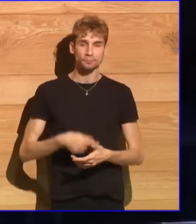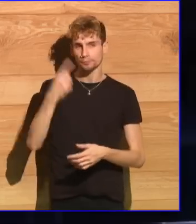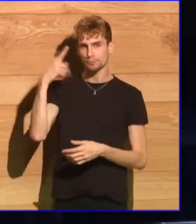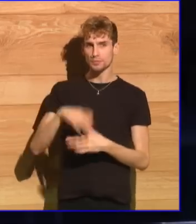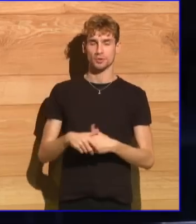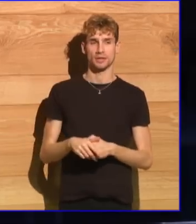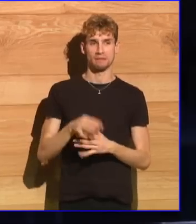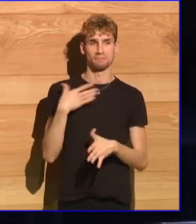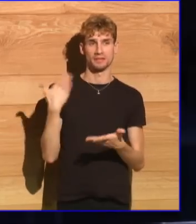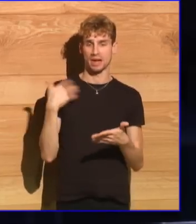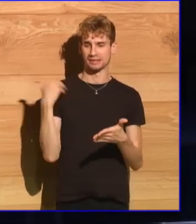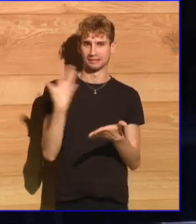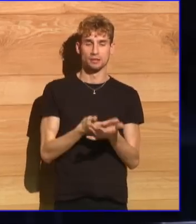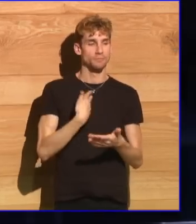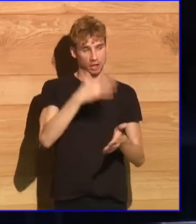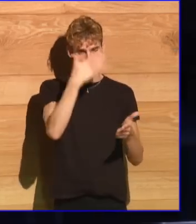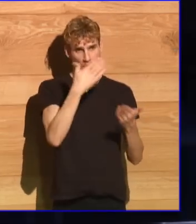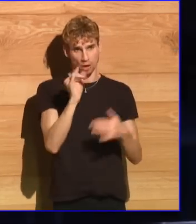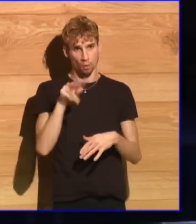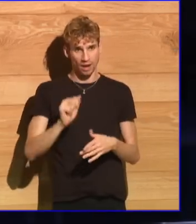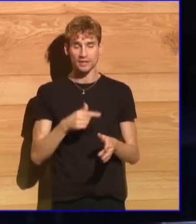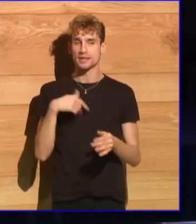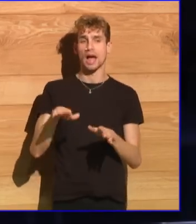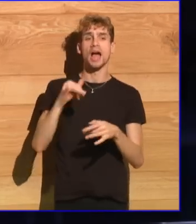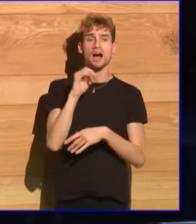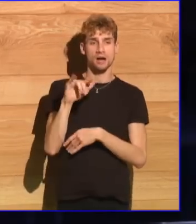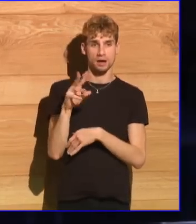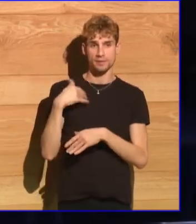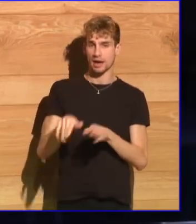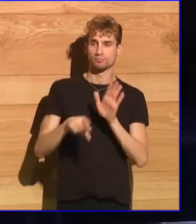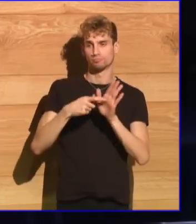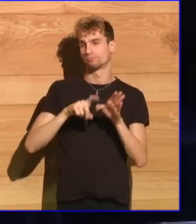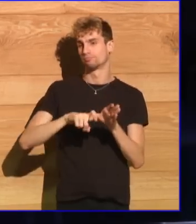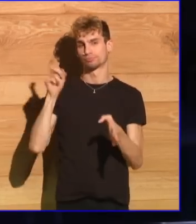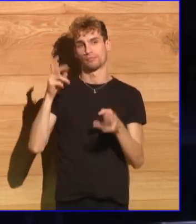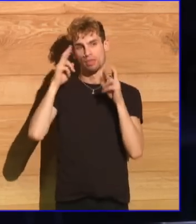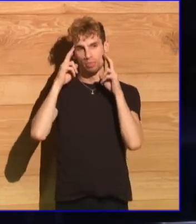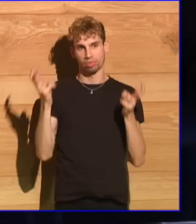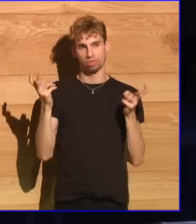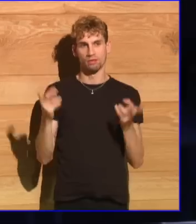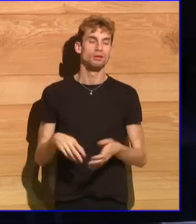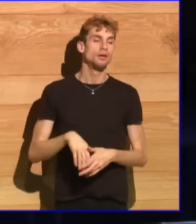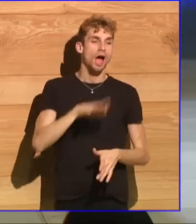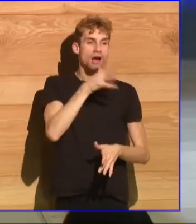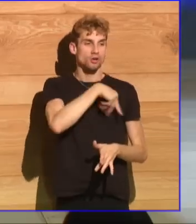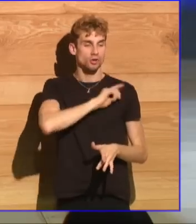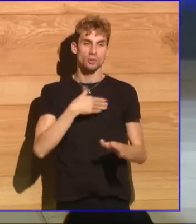hemos perdido en el camino, enhorabuena Juan, hemos perdido a Javi y ahora vamos nosotros con el